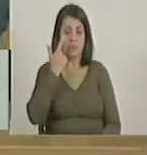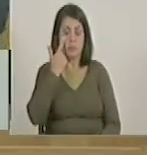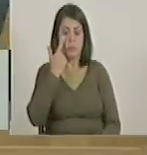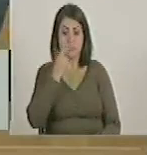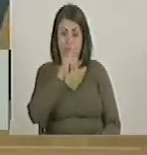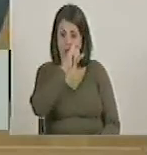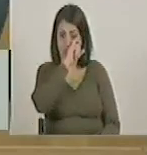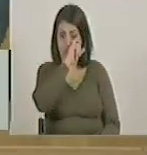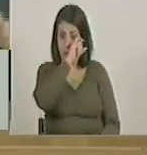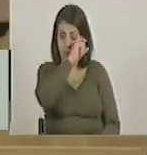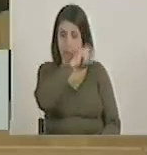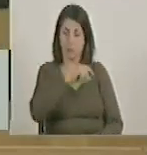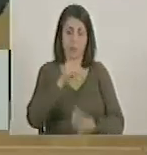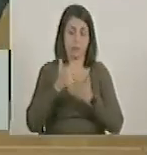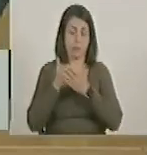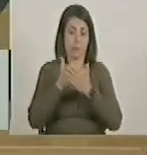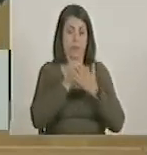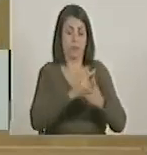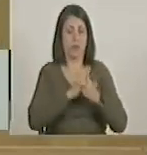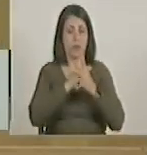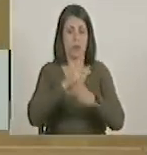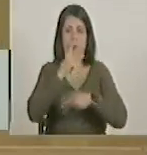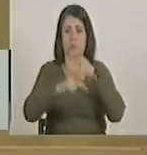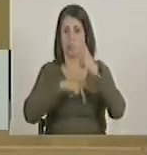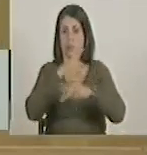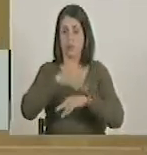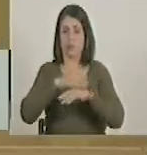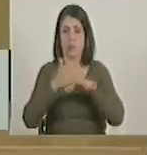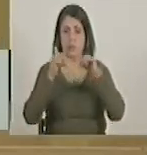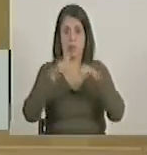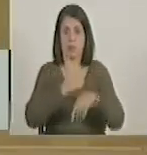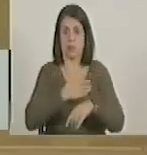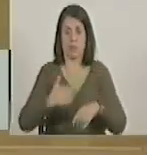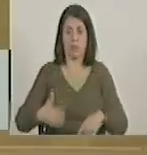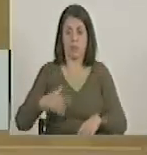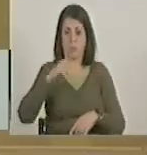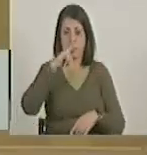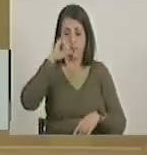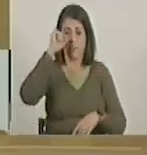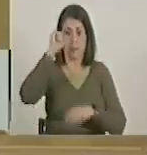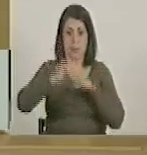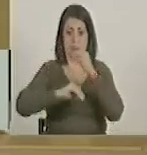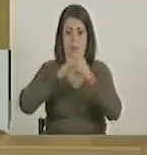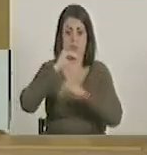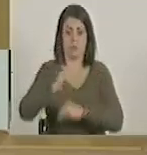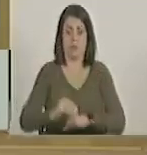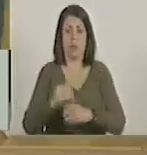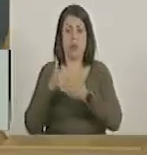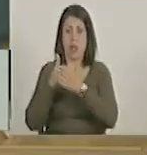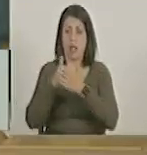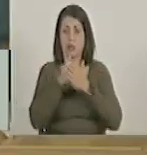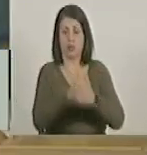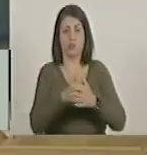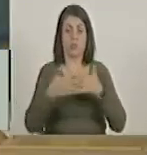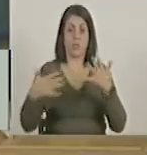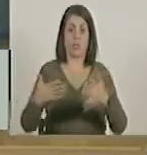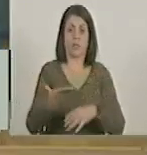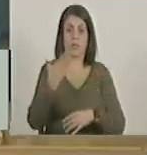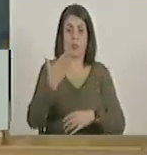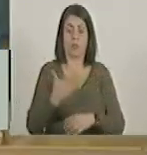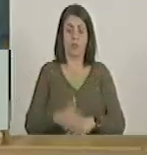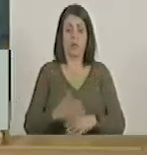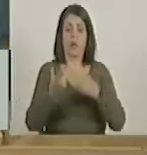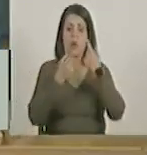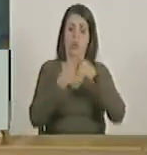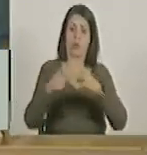ley va a ayudar mucho y la voluntad política que encabeza el presidente Nicolás Maduro va a ser de una ayuda determinante. Y el